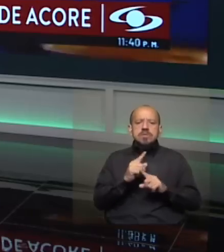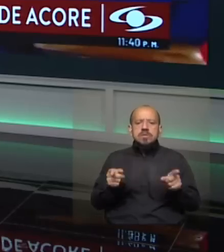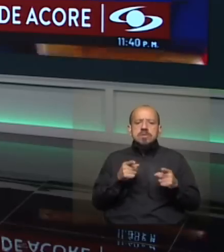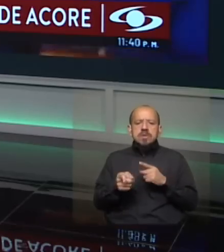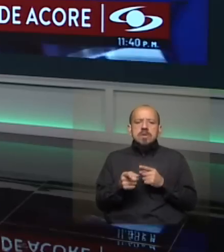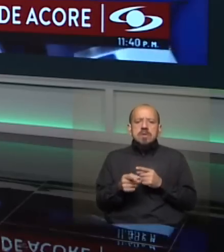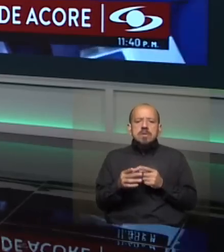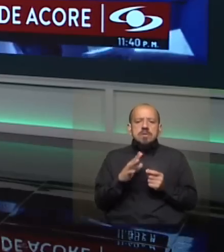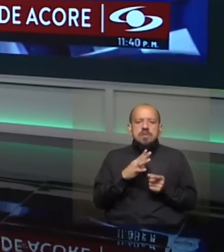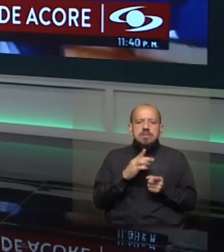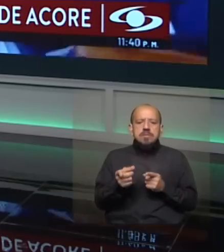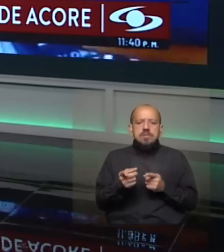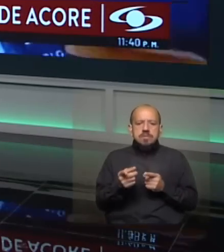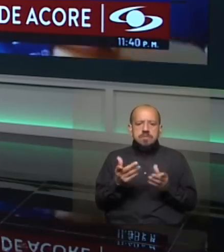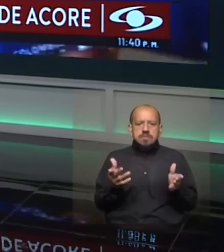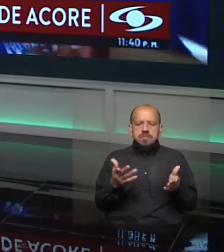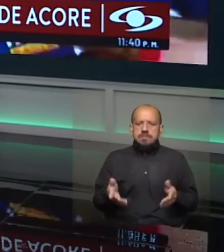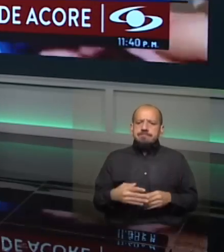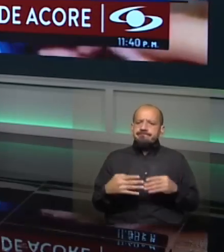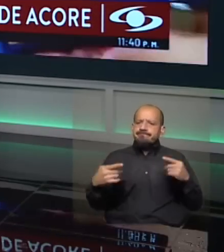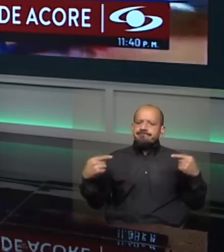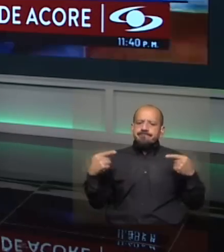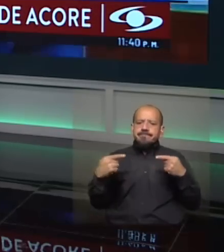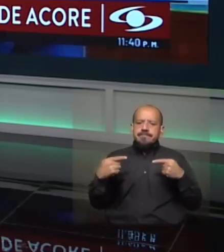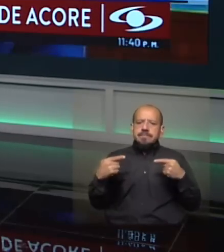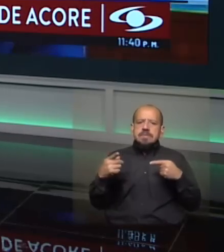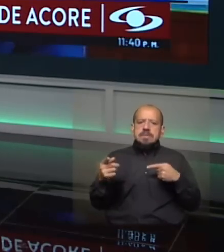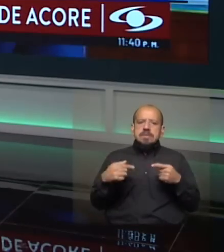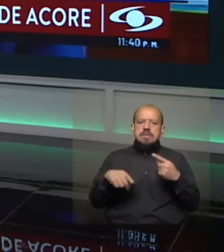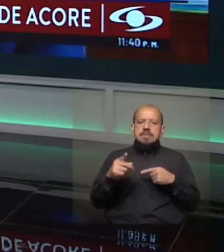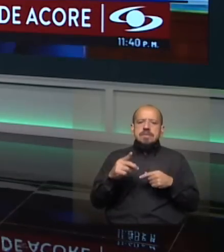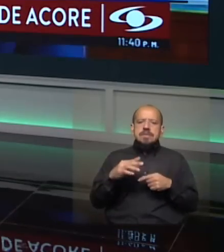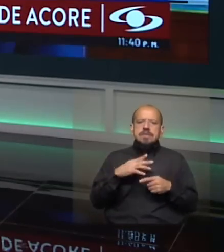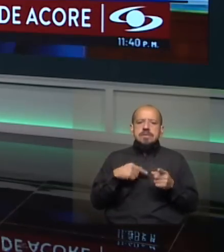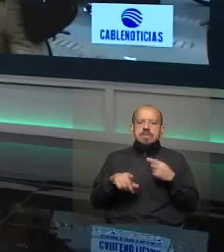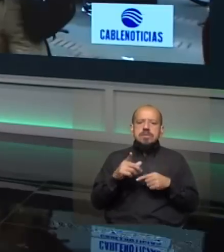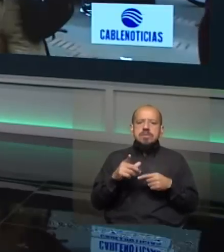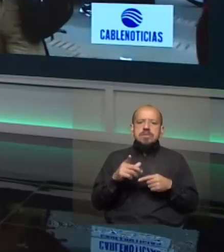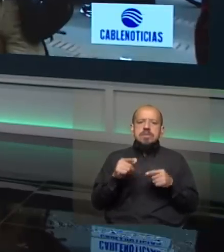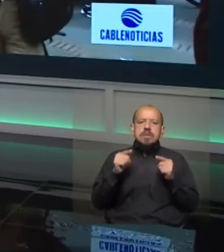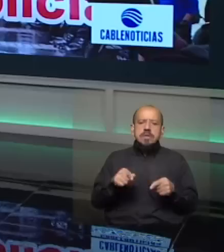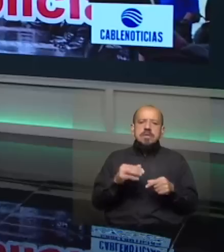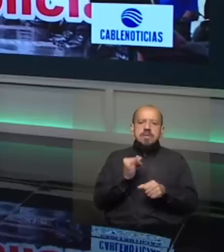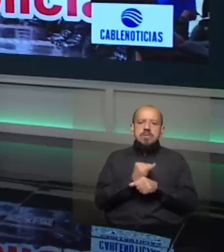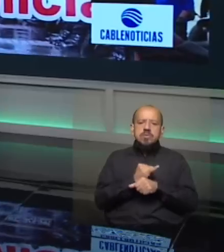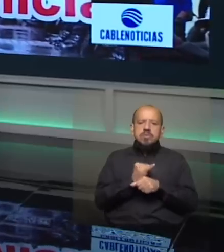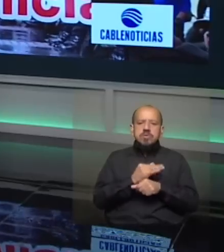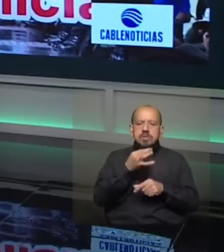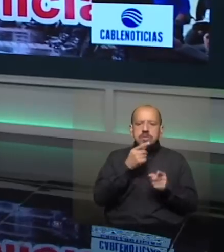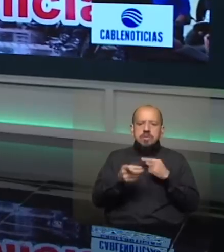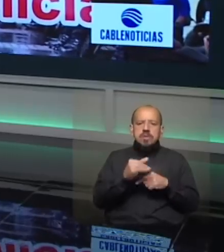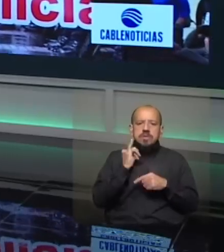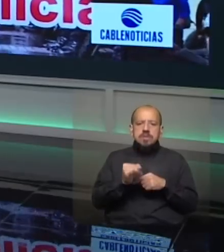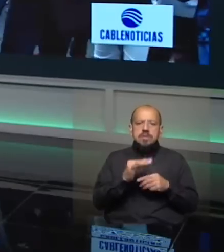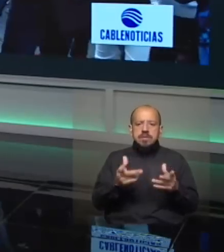recordemos que Pedro ha mantenido un enfrentamiento con la suprema corte Durante los últimos tiempos esta institución ha dicho que sí